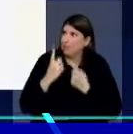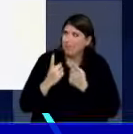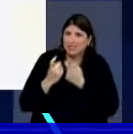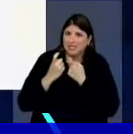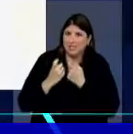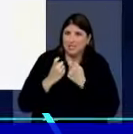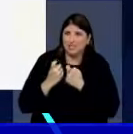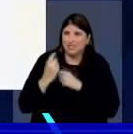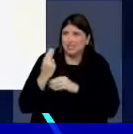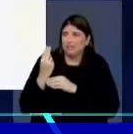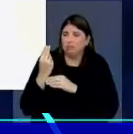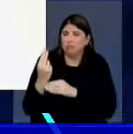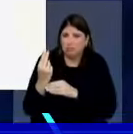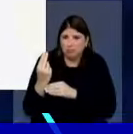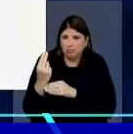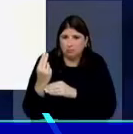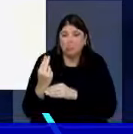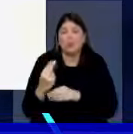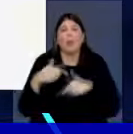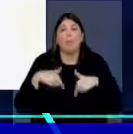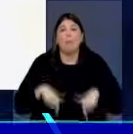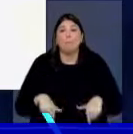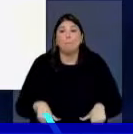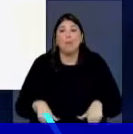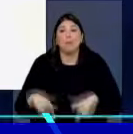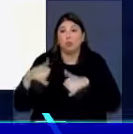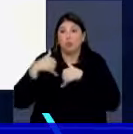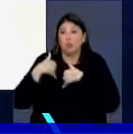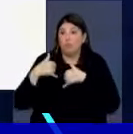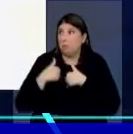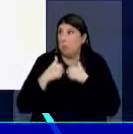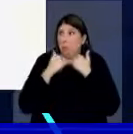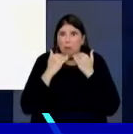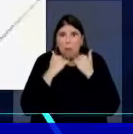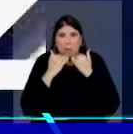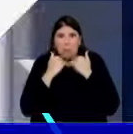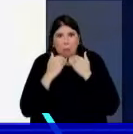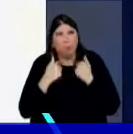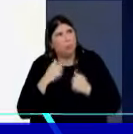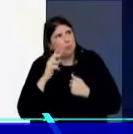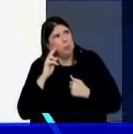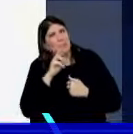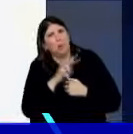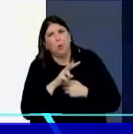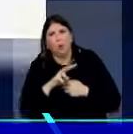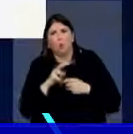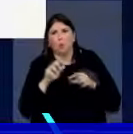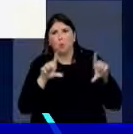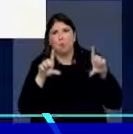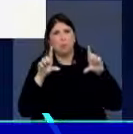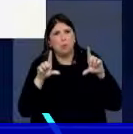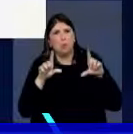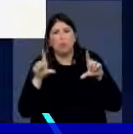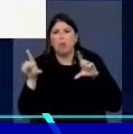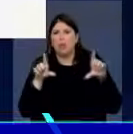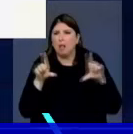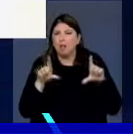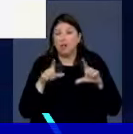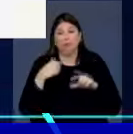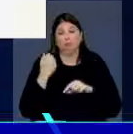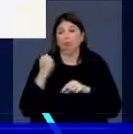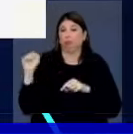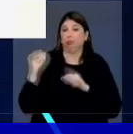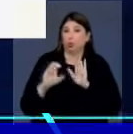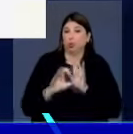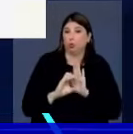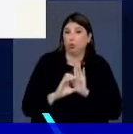parlamentario. El ministro de Defensa dice que se enteró por la prensa, aseguran. Indican que es una violación a la Constitución uruguaya y que